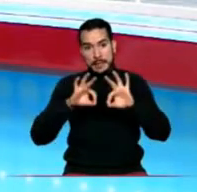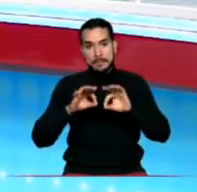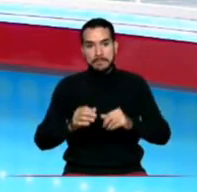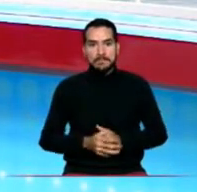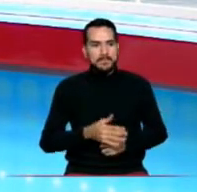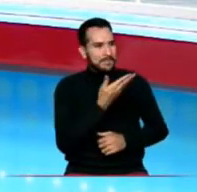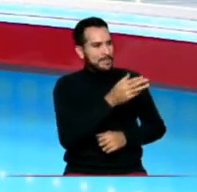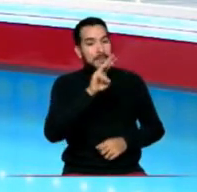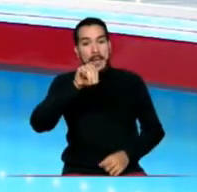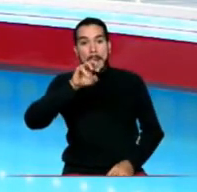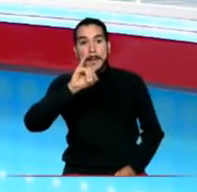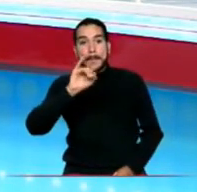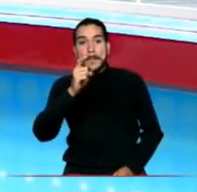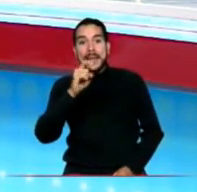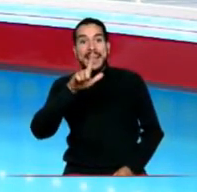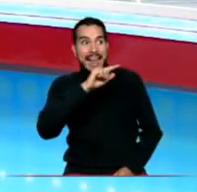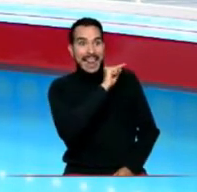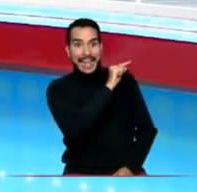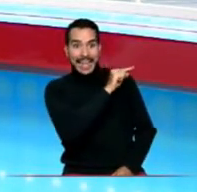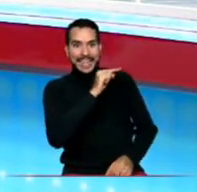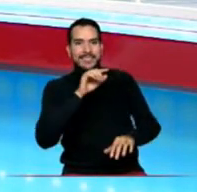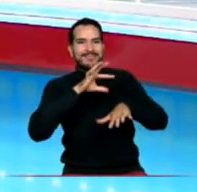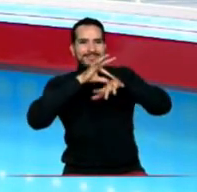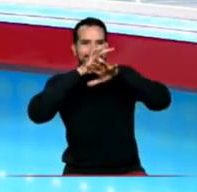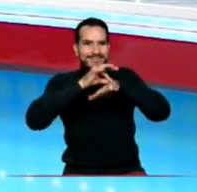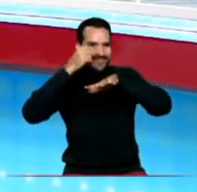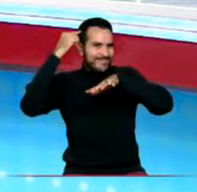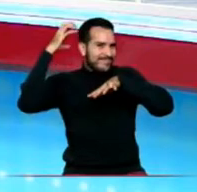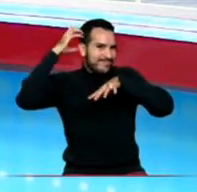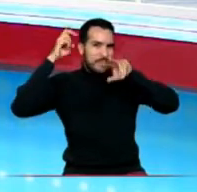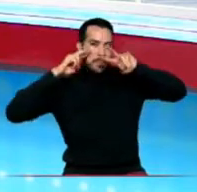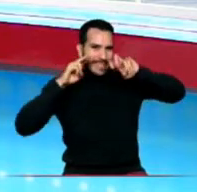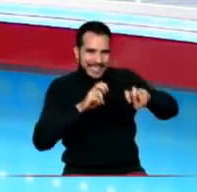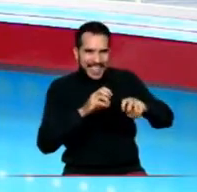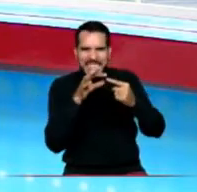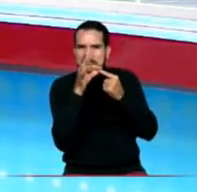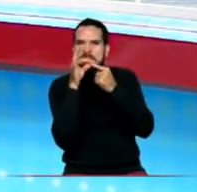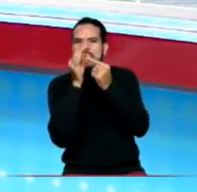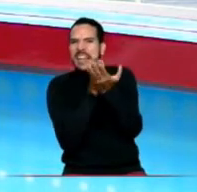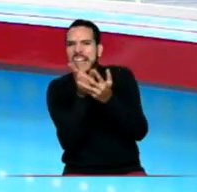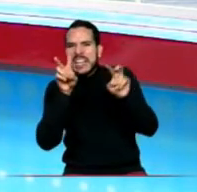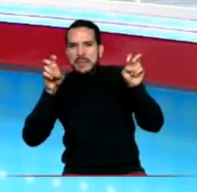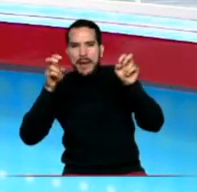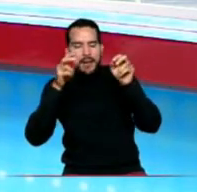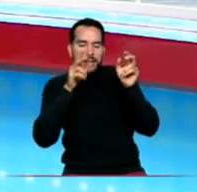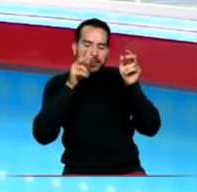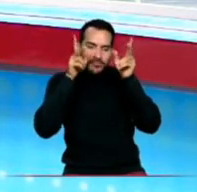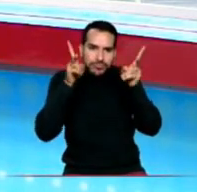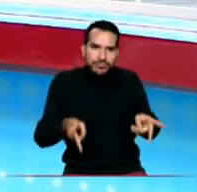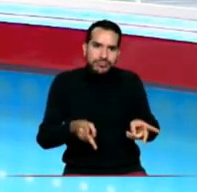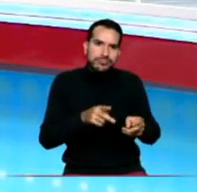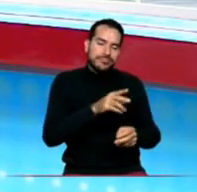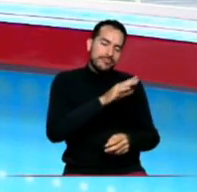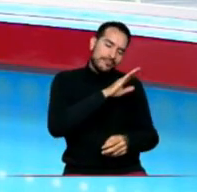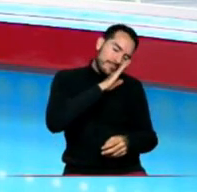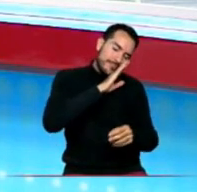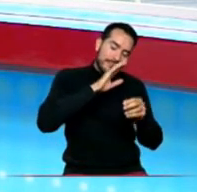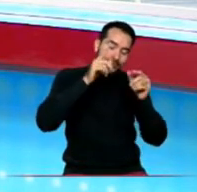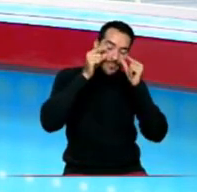Arturo Silva, neurólogo especialista en medicina del sueño, muchas gracias por haberse conectado con nosotros y por sus